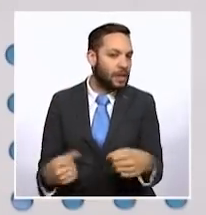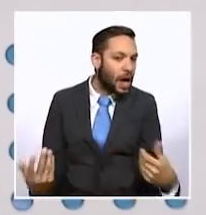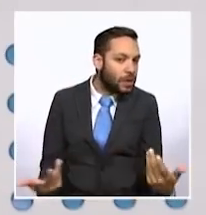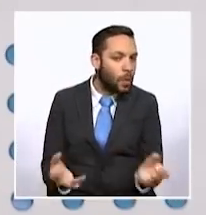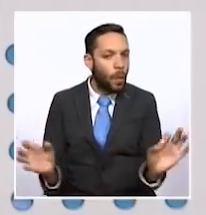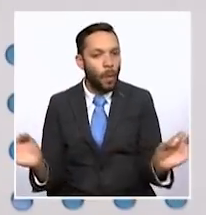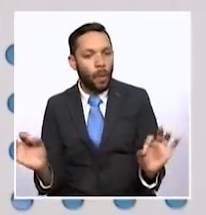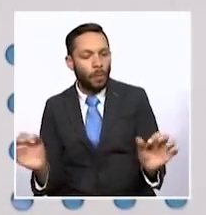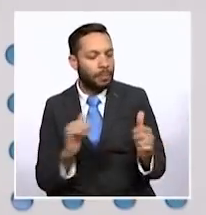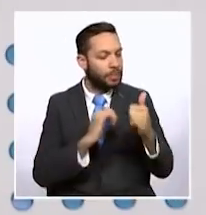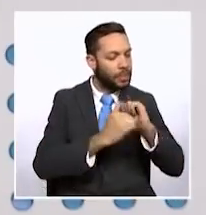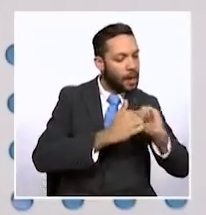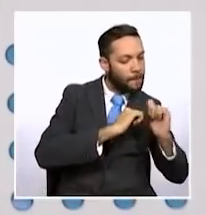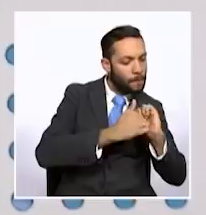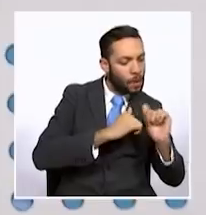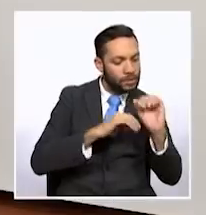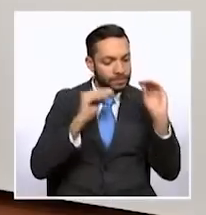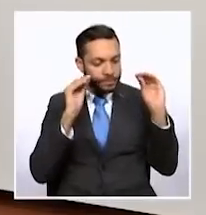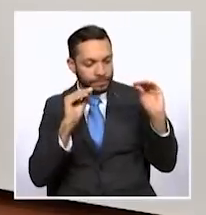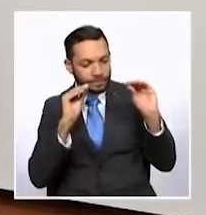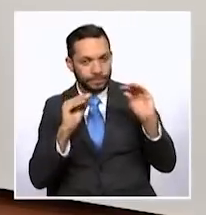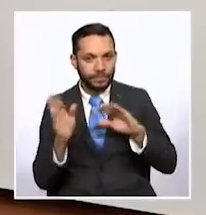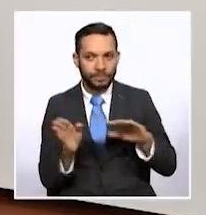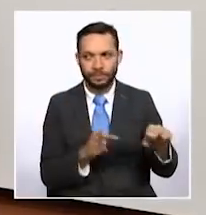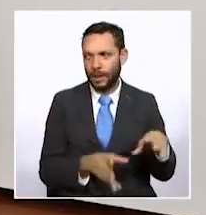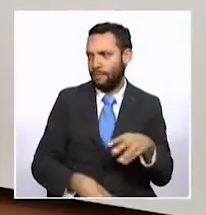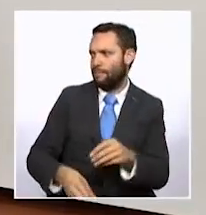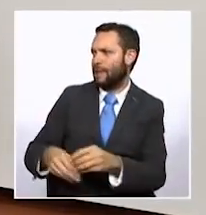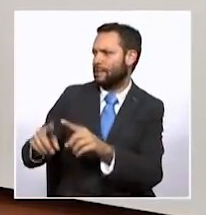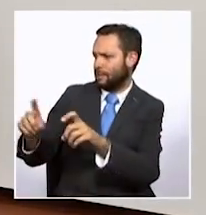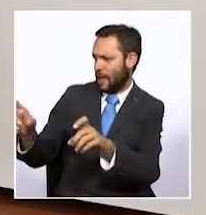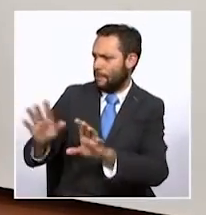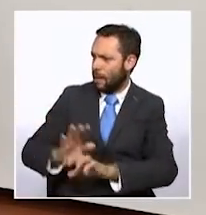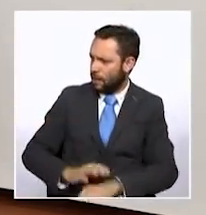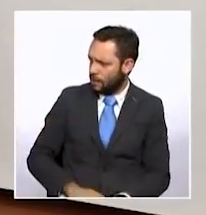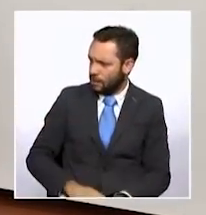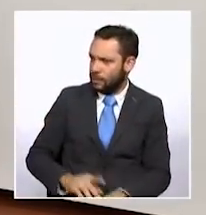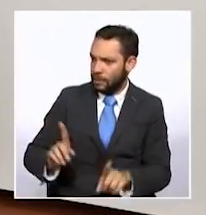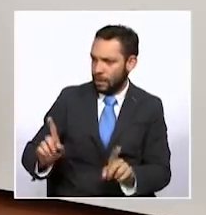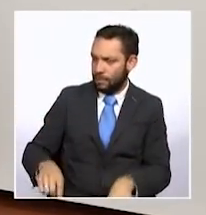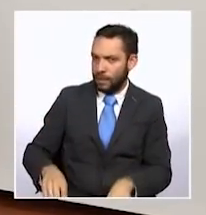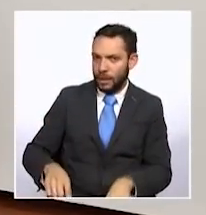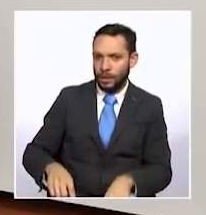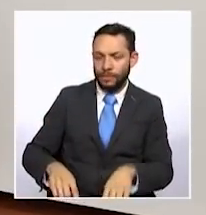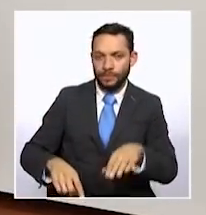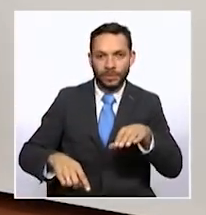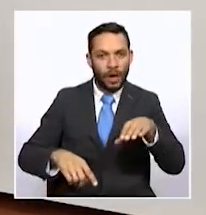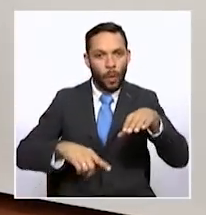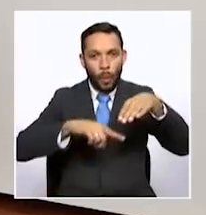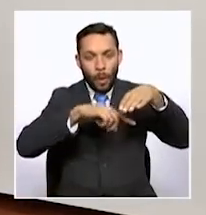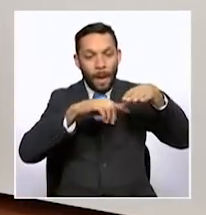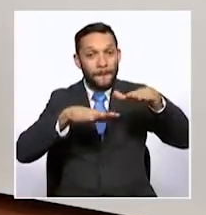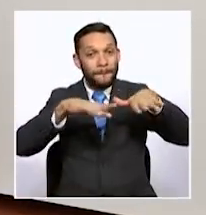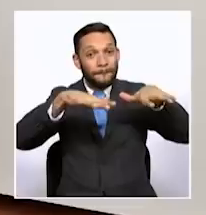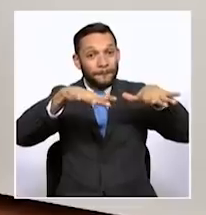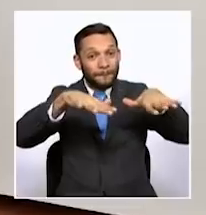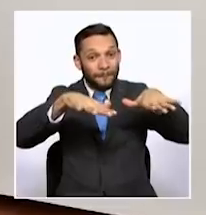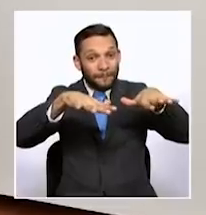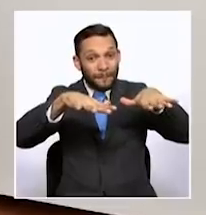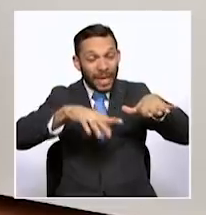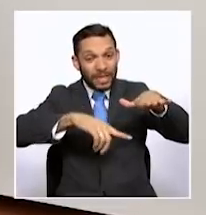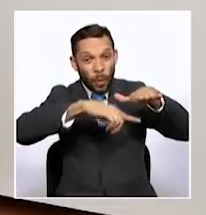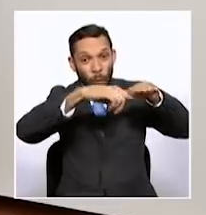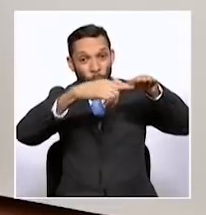empezar a hacer deportes de fondo. Otro tema, pie plano. ¿Qué es supino? ¿Qué es esos términos que está